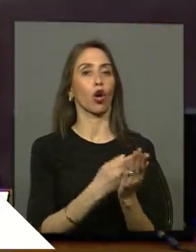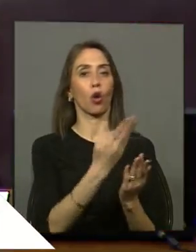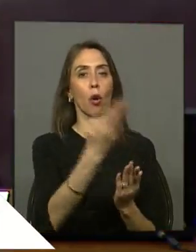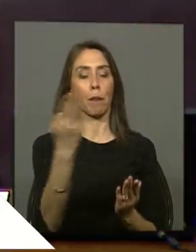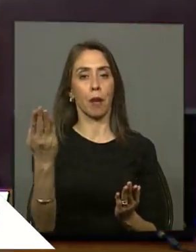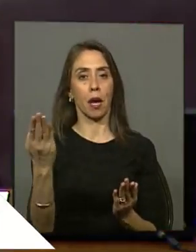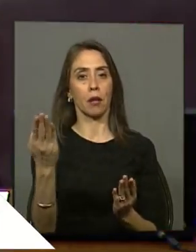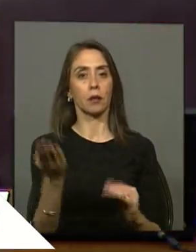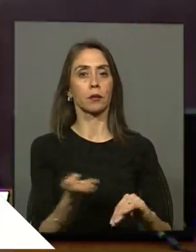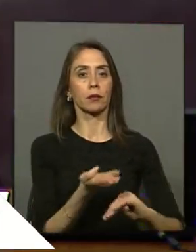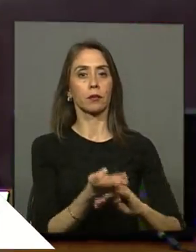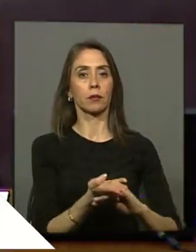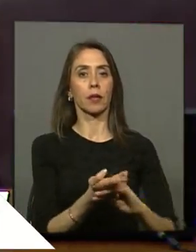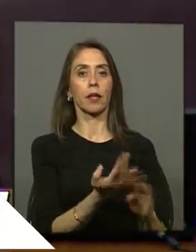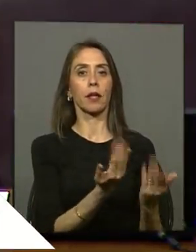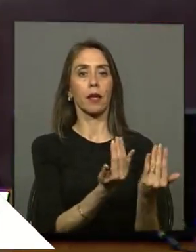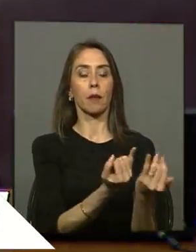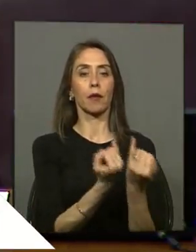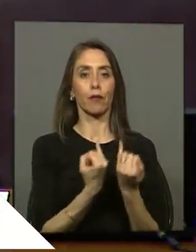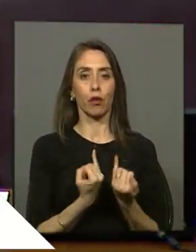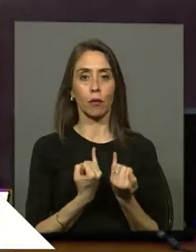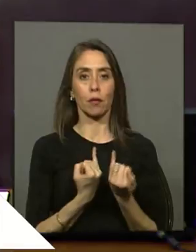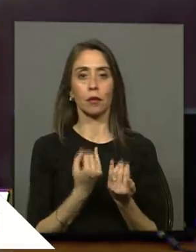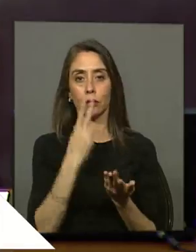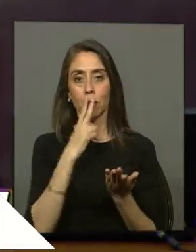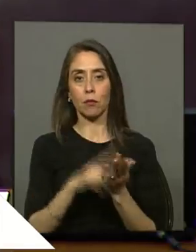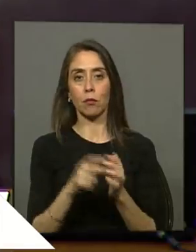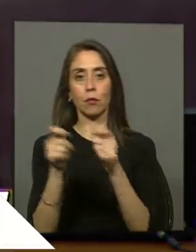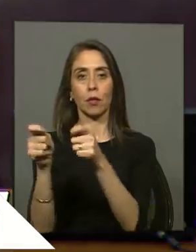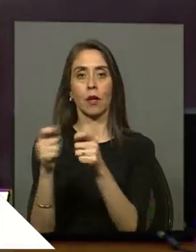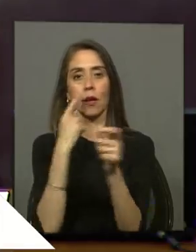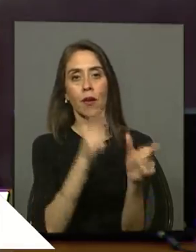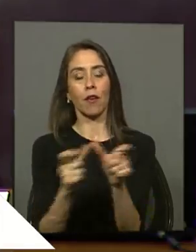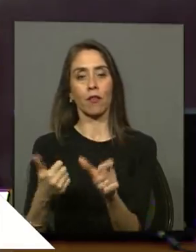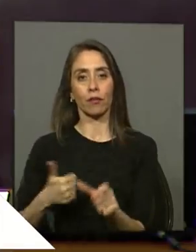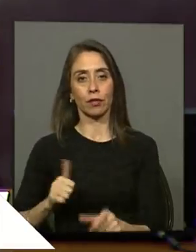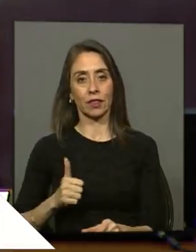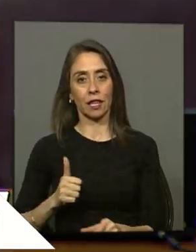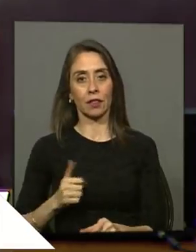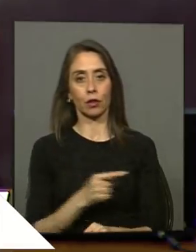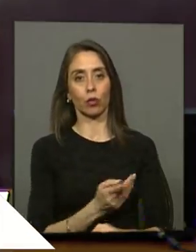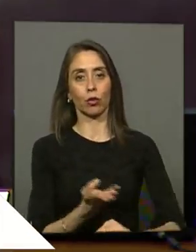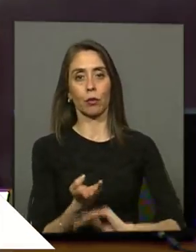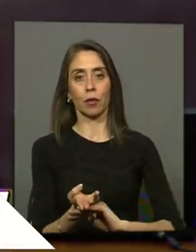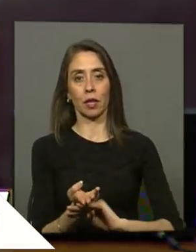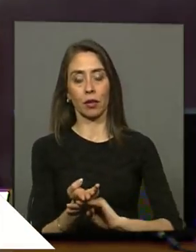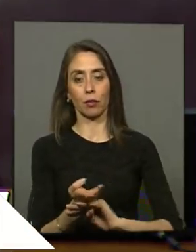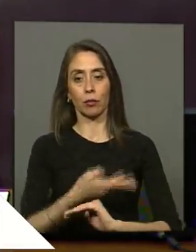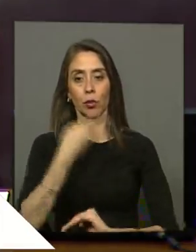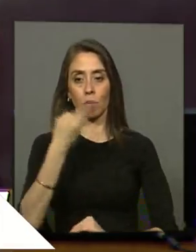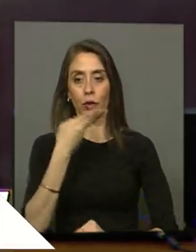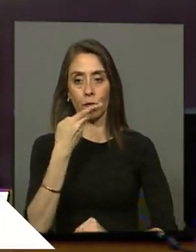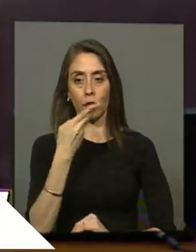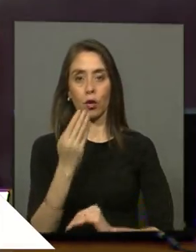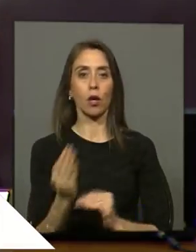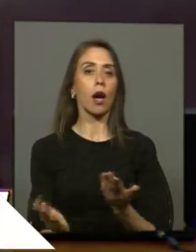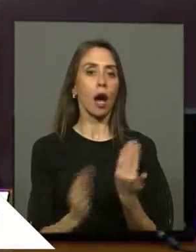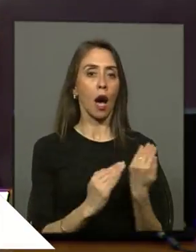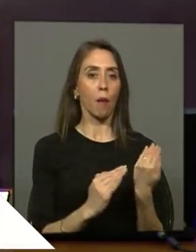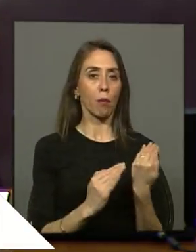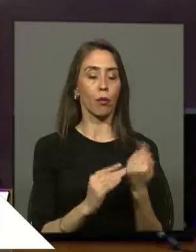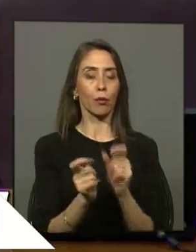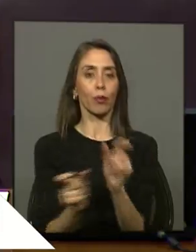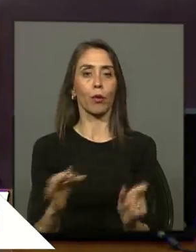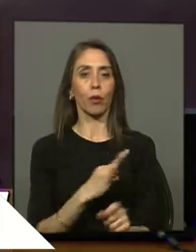sobre todo el requerimiento de información y los oficios de fiscalización por usted requeridos en vuestra intervención con la adhesión de